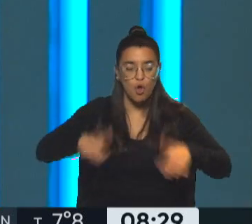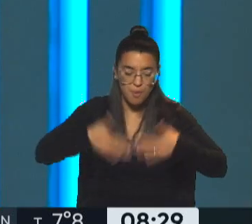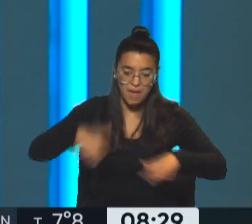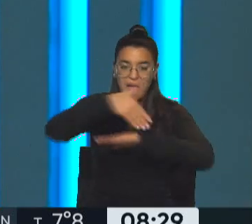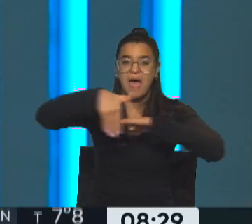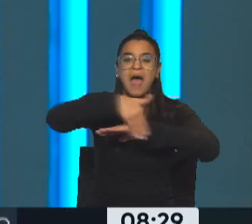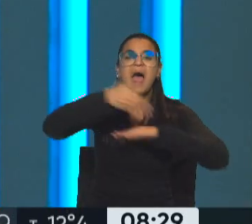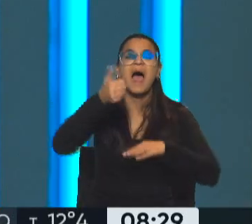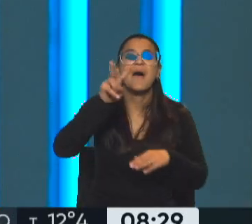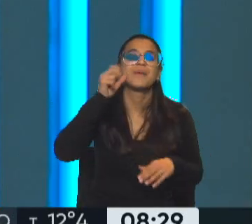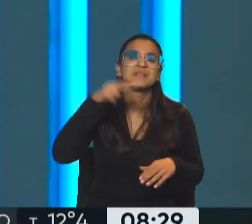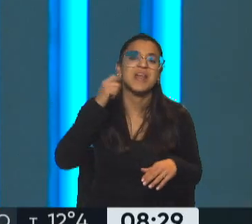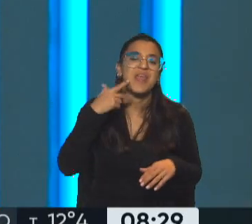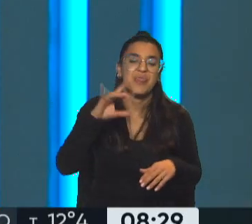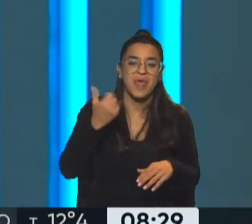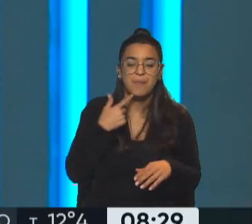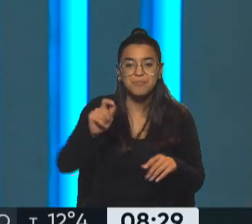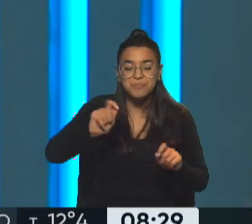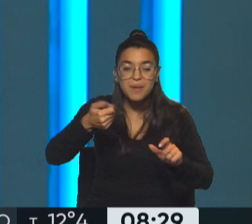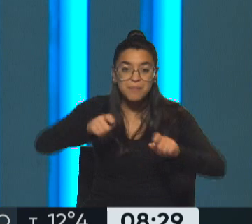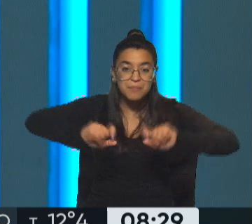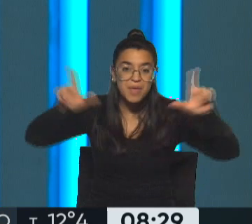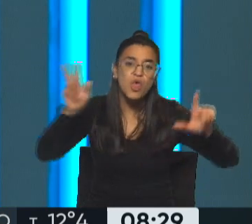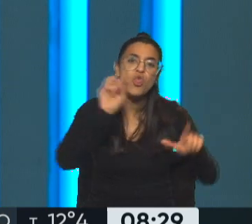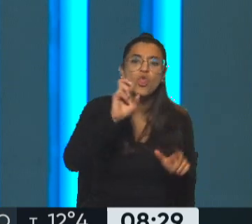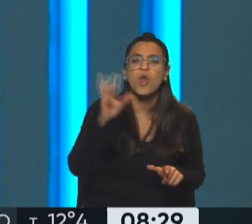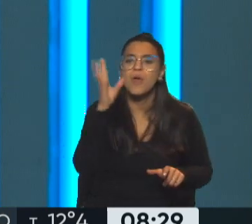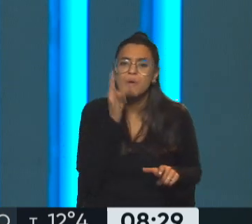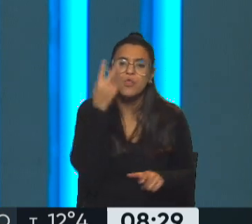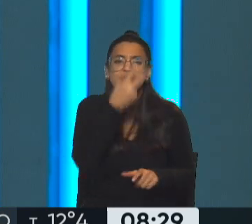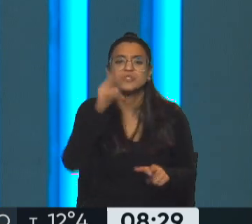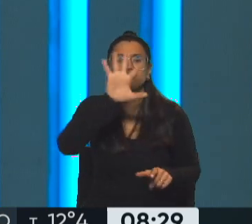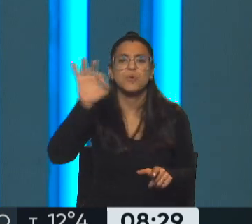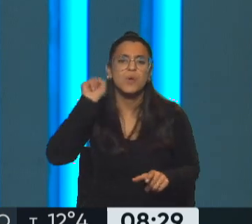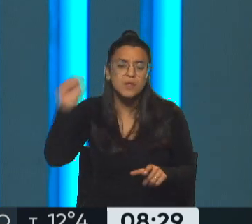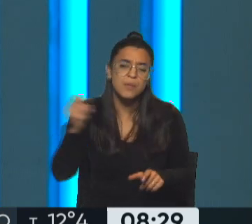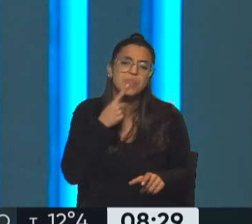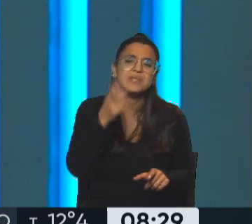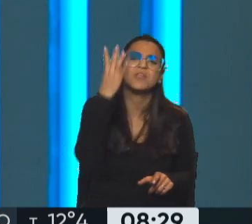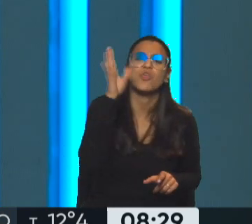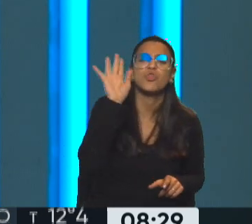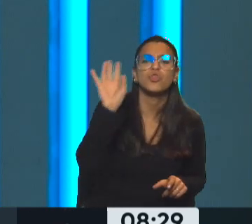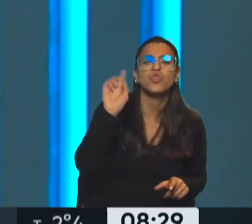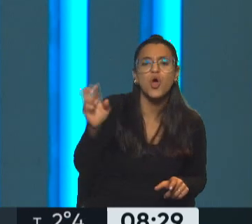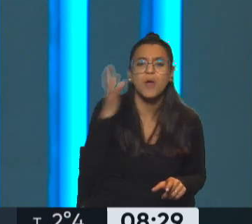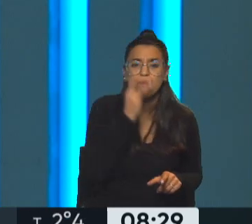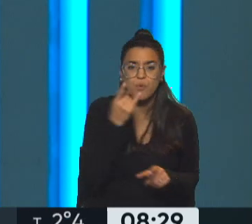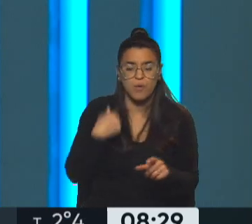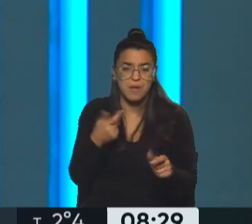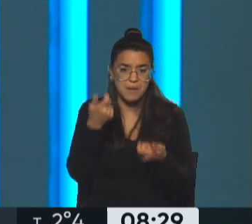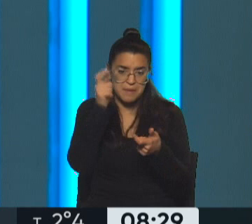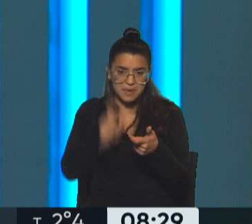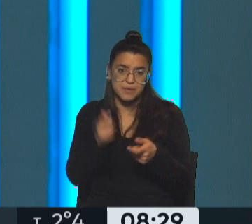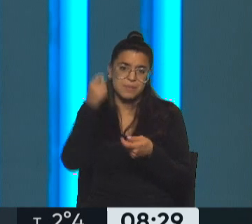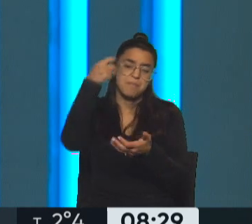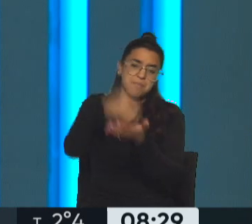calle Avellaneda. Prende la tele, ve que el dólar paralelo está 250 pesos, dice dólar blue, tal. El comerciante paga